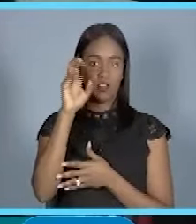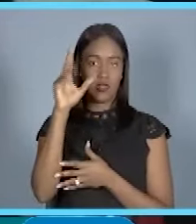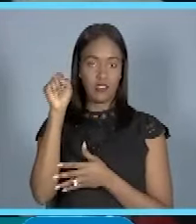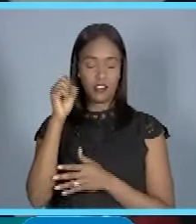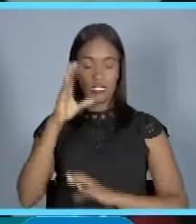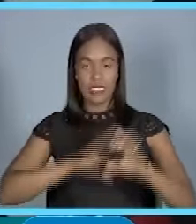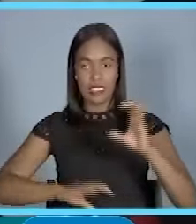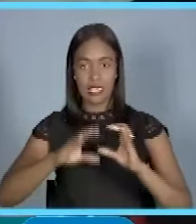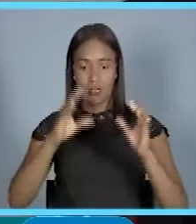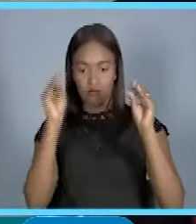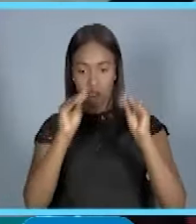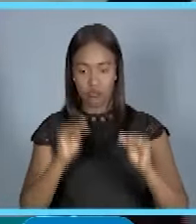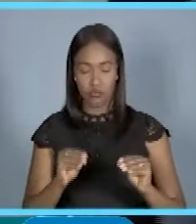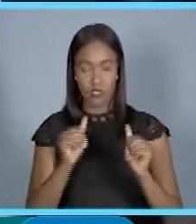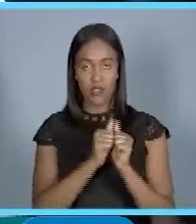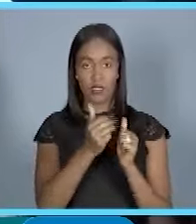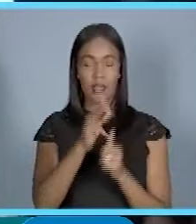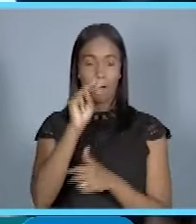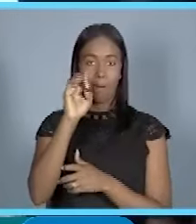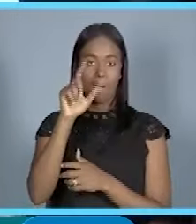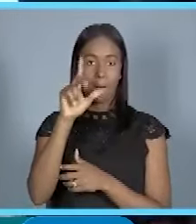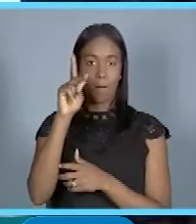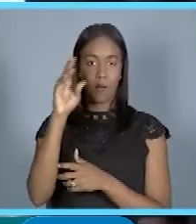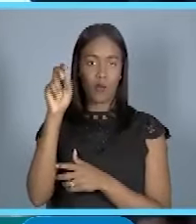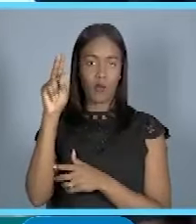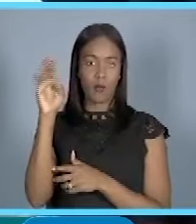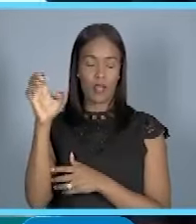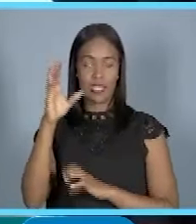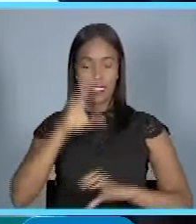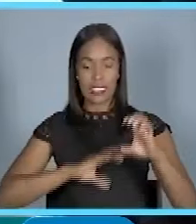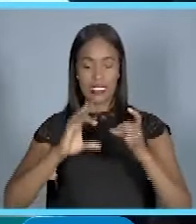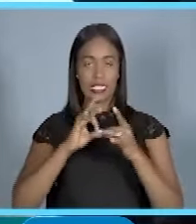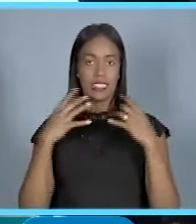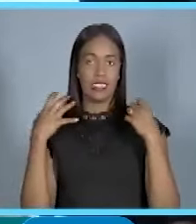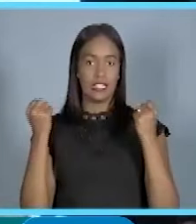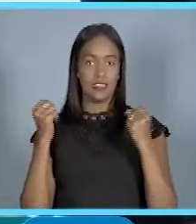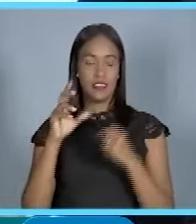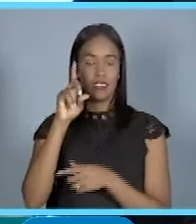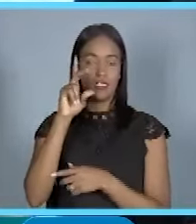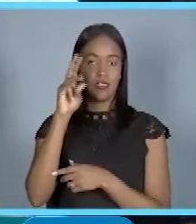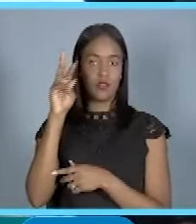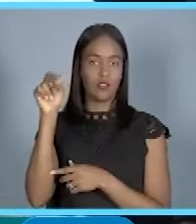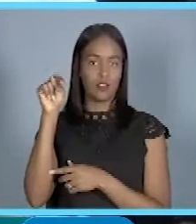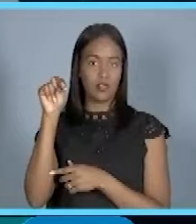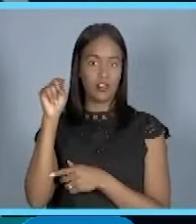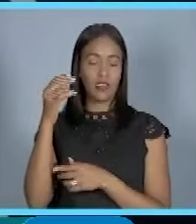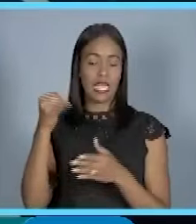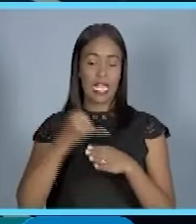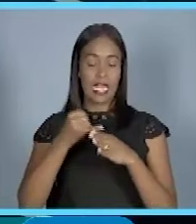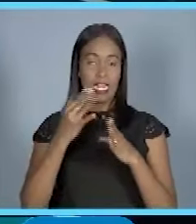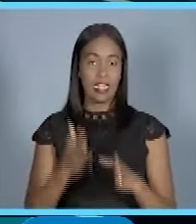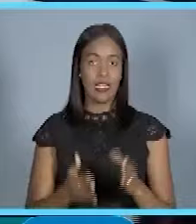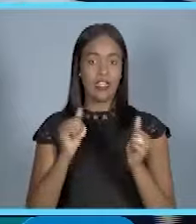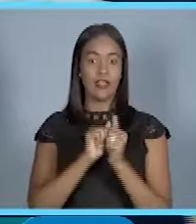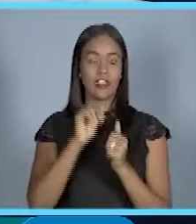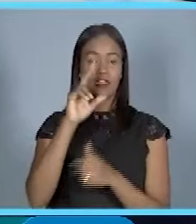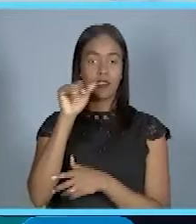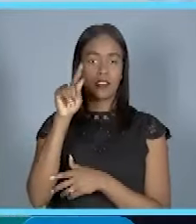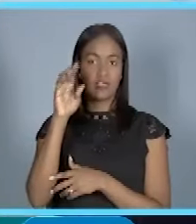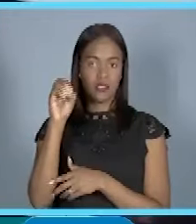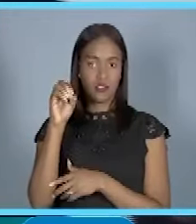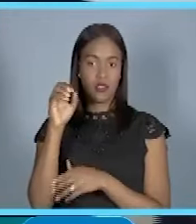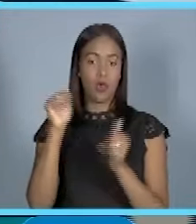ciencias agroalimentarias, Manuel Colomé en ciencias de la salud, Darwin Muñoz en ingeniería y Sisto